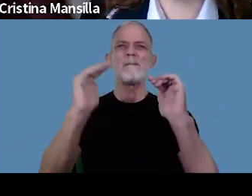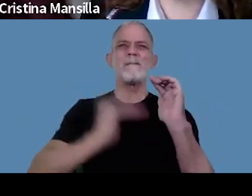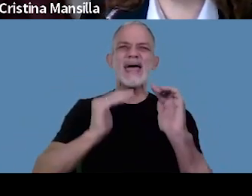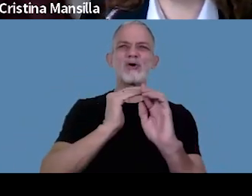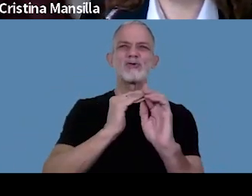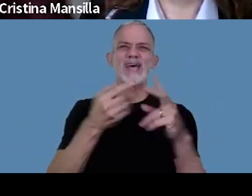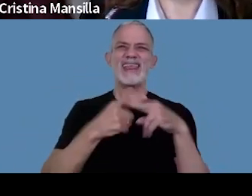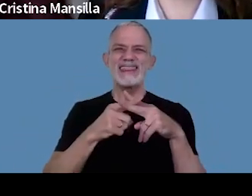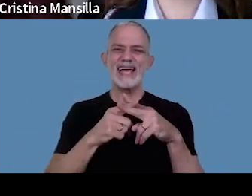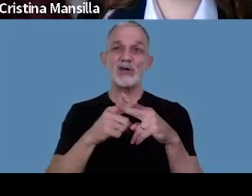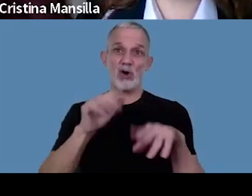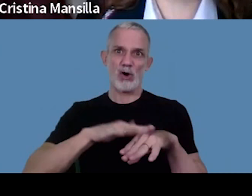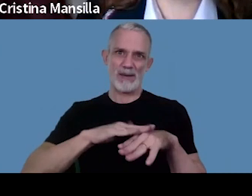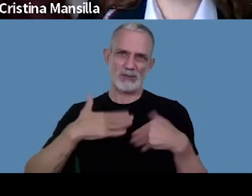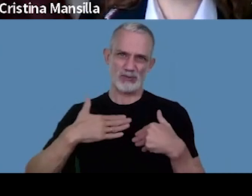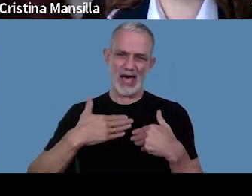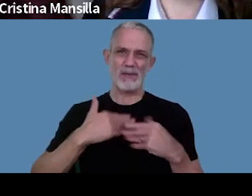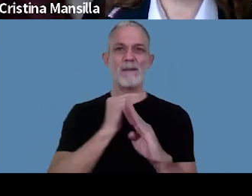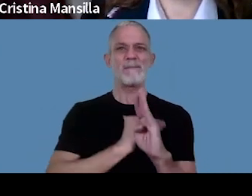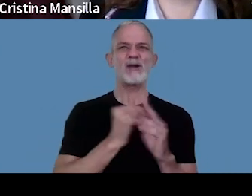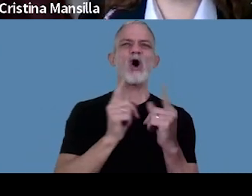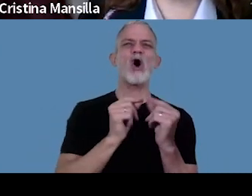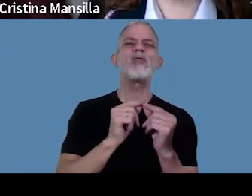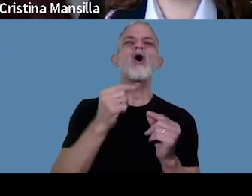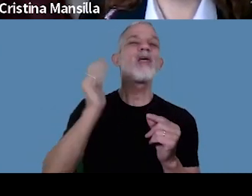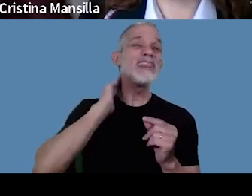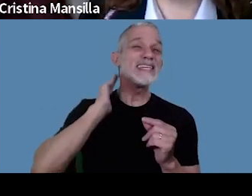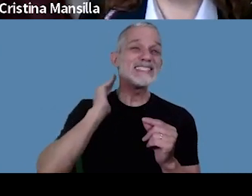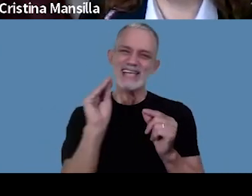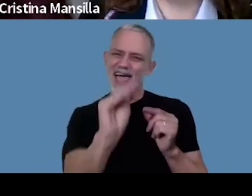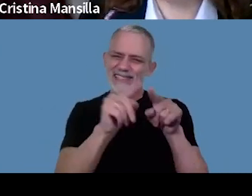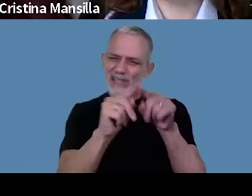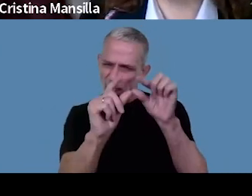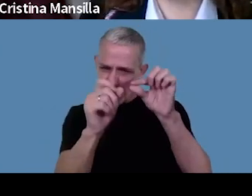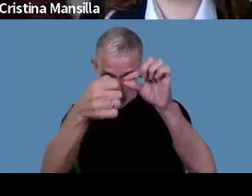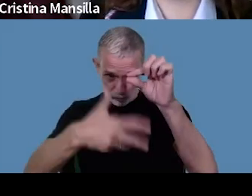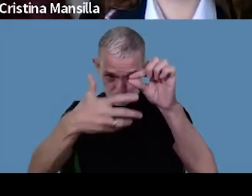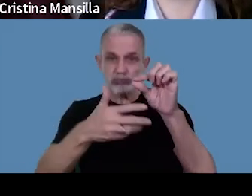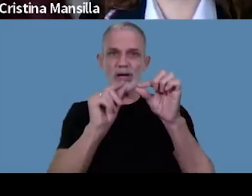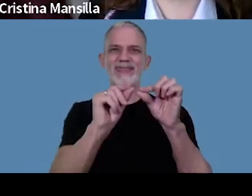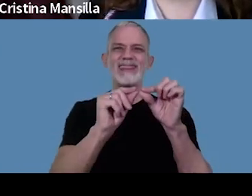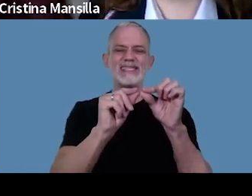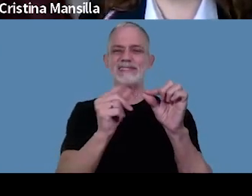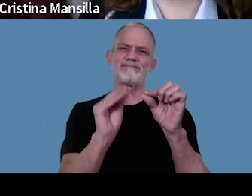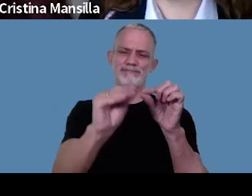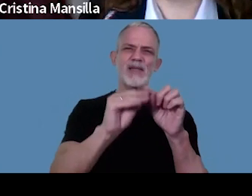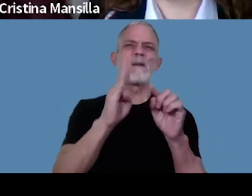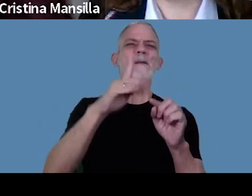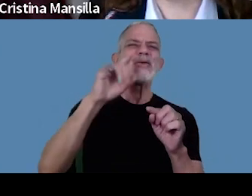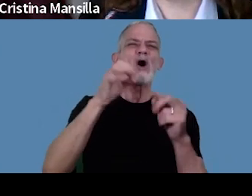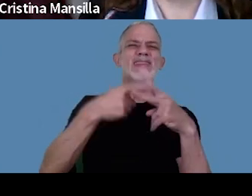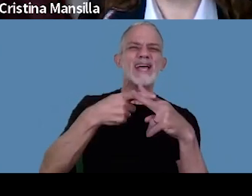del responsable, con el código 16 incorporar el concepto SIR, biotecnología